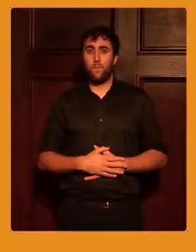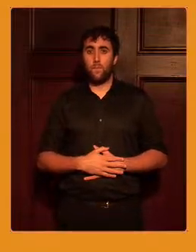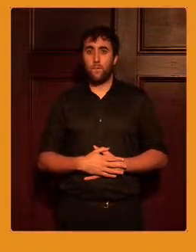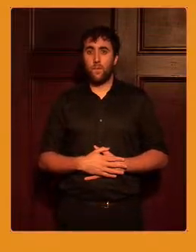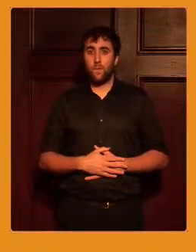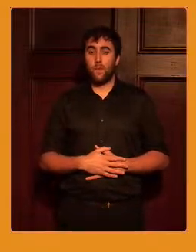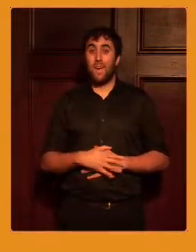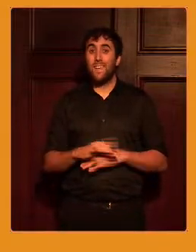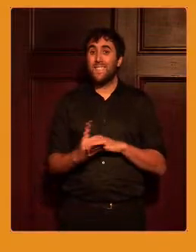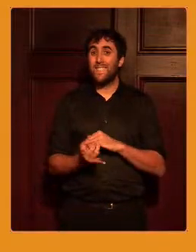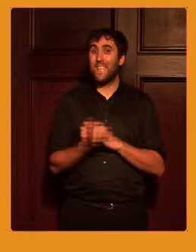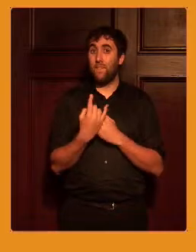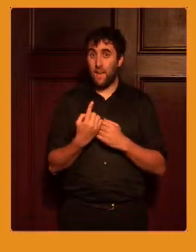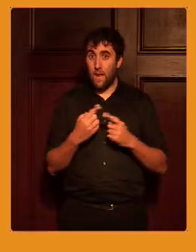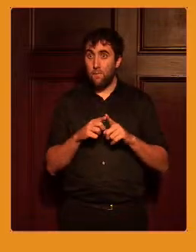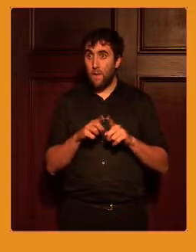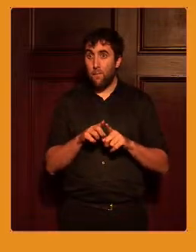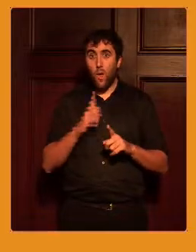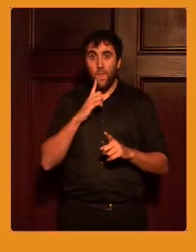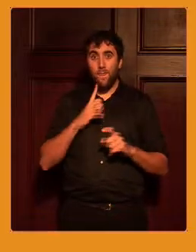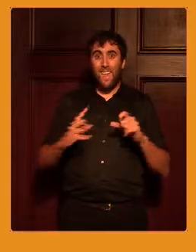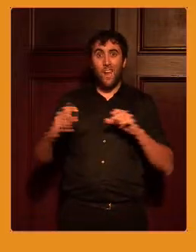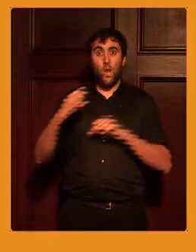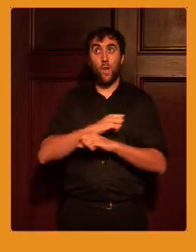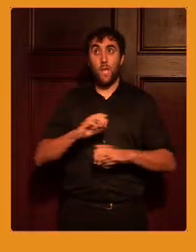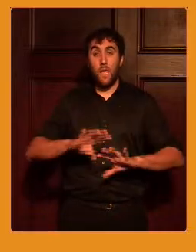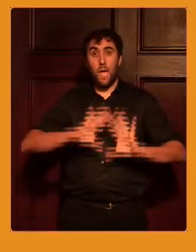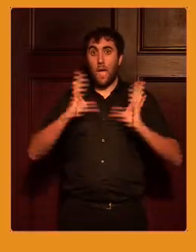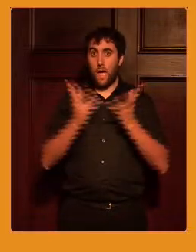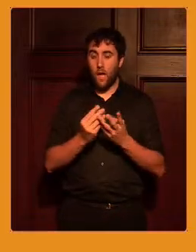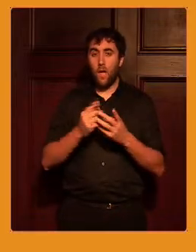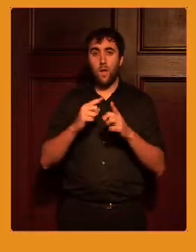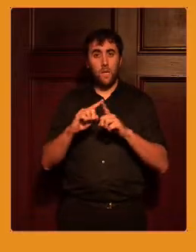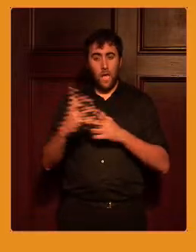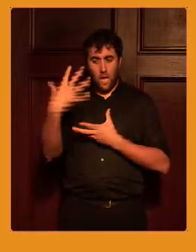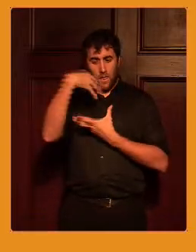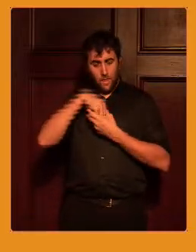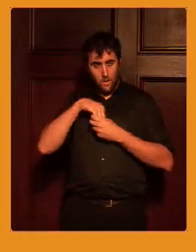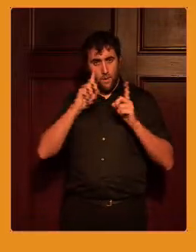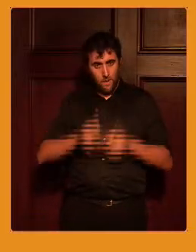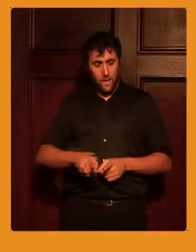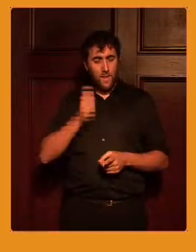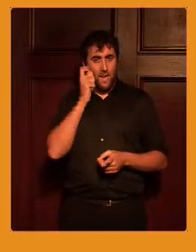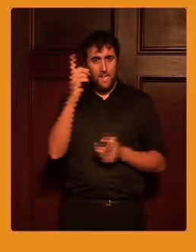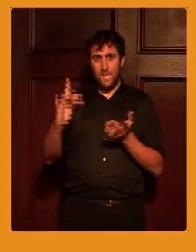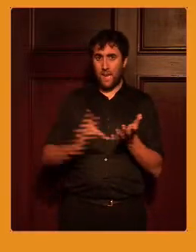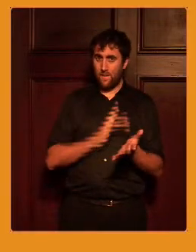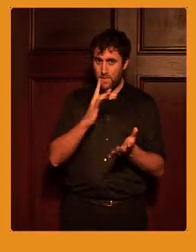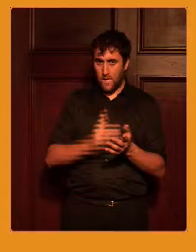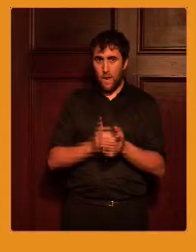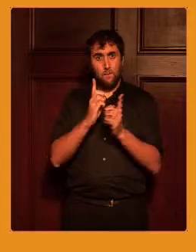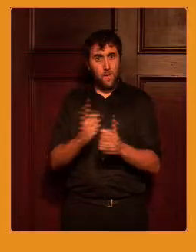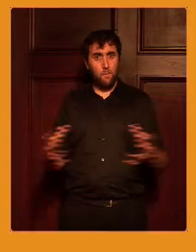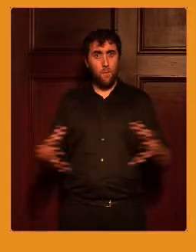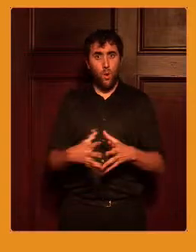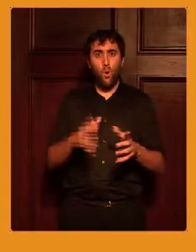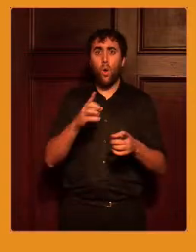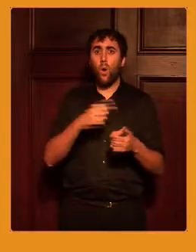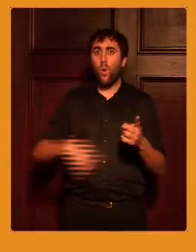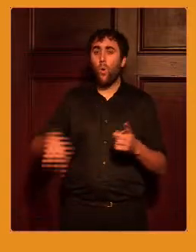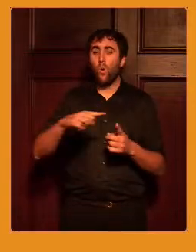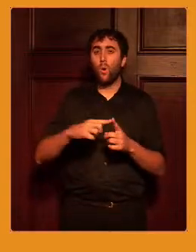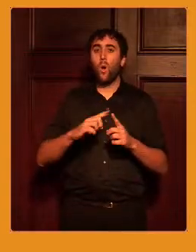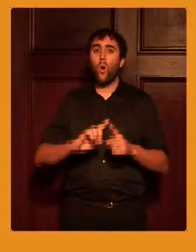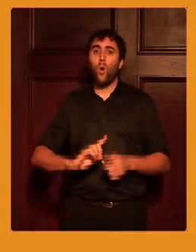En Ceibal, la tecnología en general, incluida la inteligencia artificial, es una herramienta y es un contexto. Tenemos el orgullo